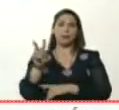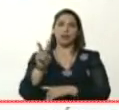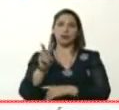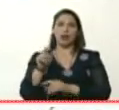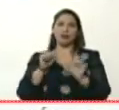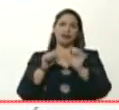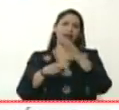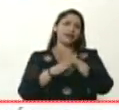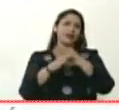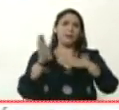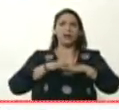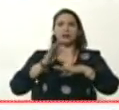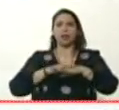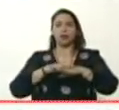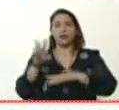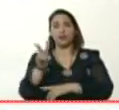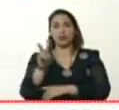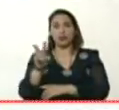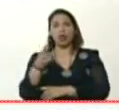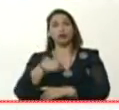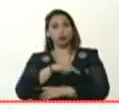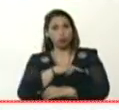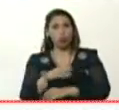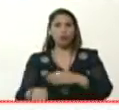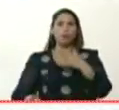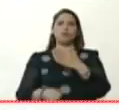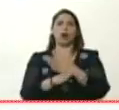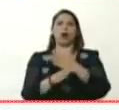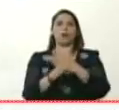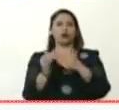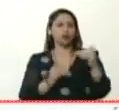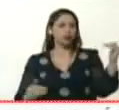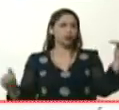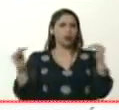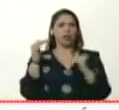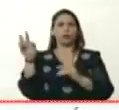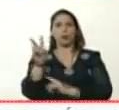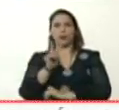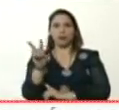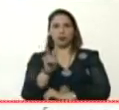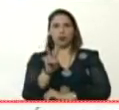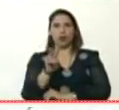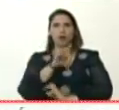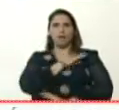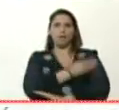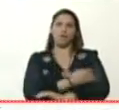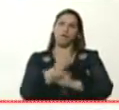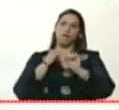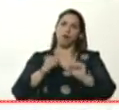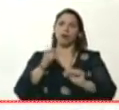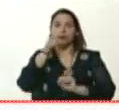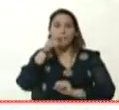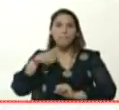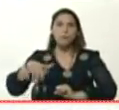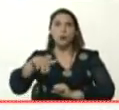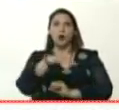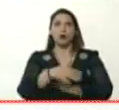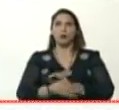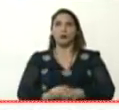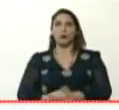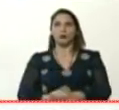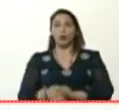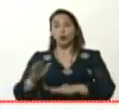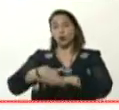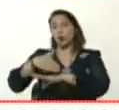seguir ocurriendo en Venezuela y lo que nosotros vamos a seguir venciendo en Venezuela con la fuerza de este pueblo es por culpa